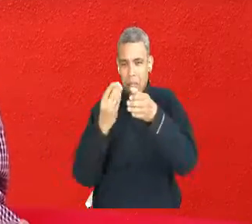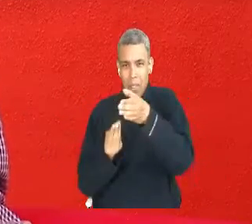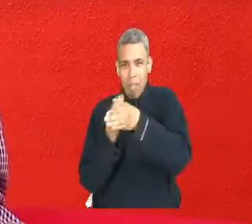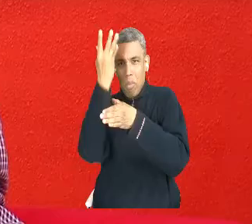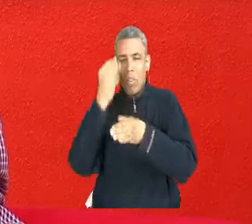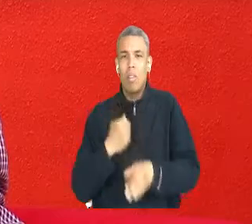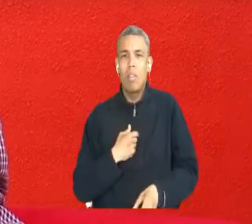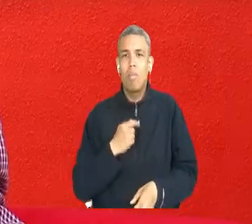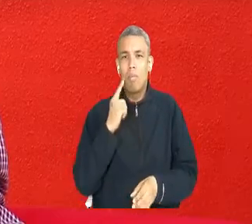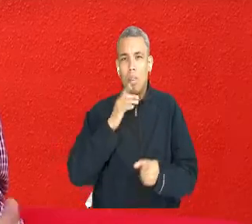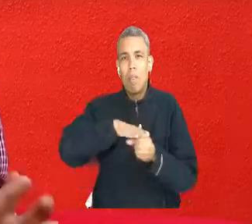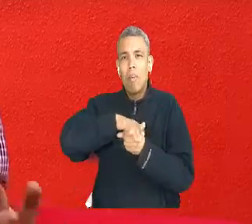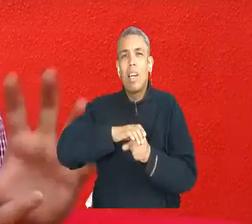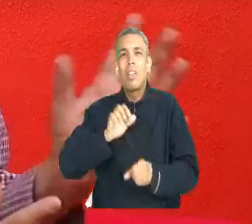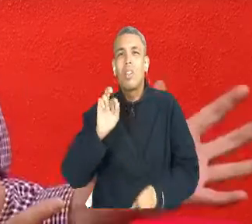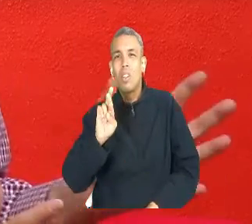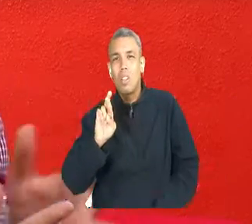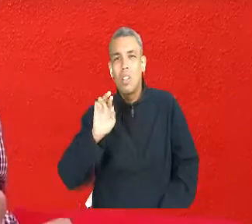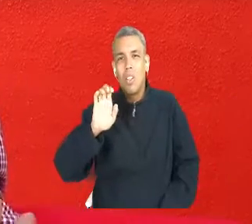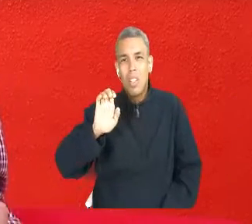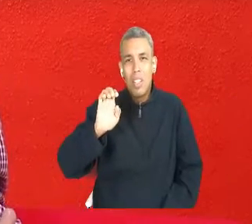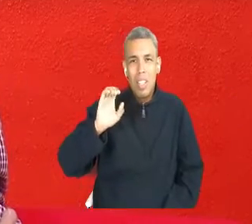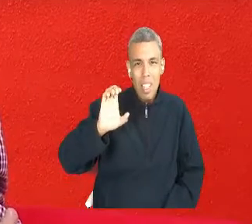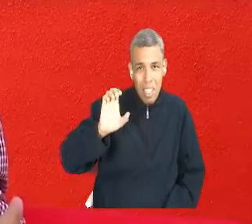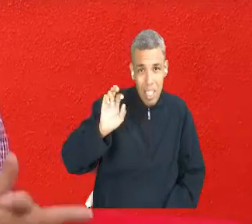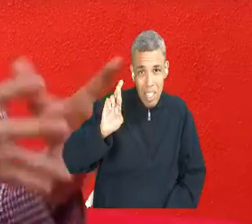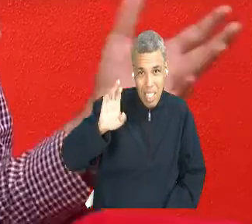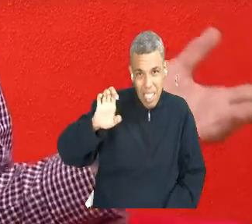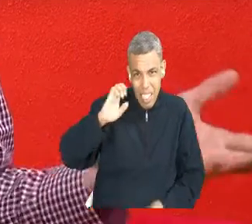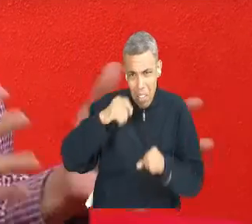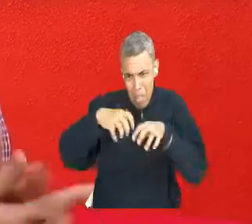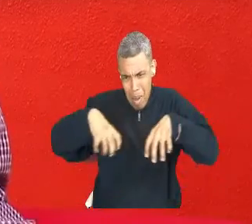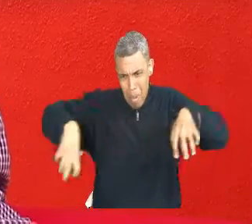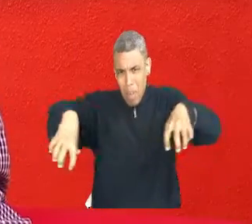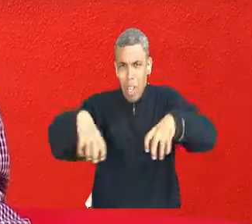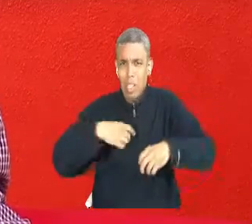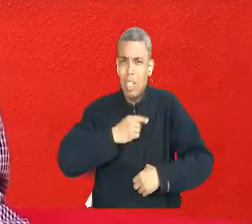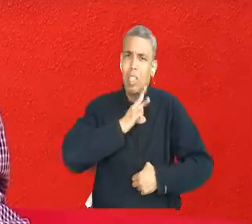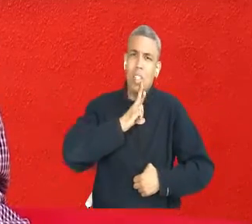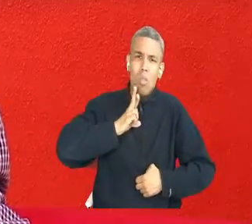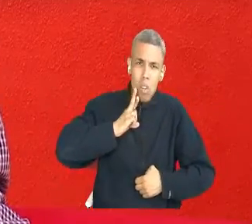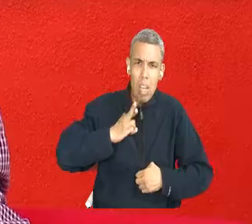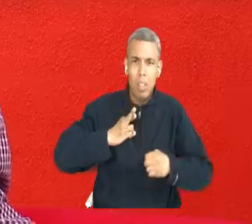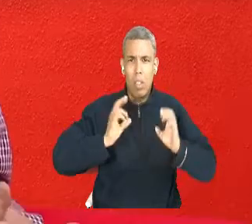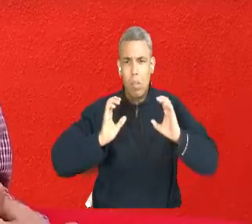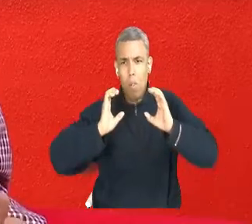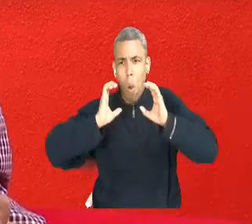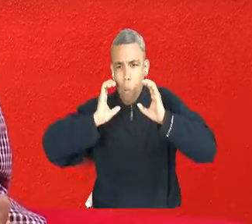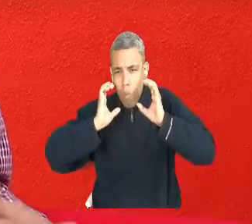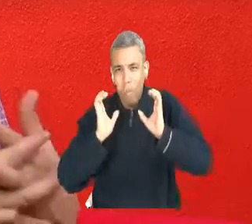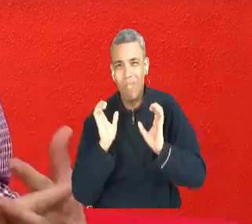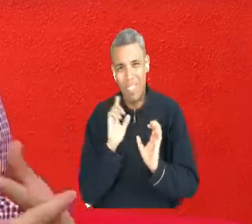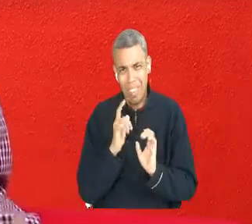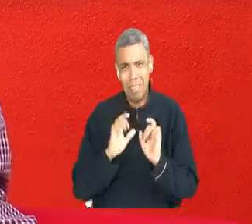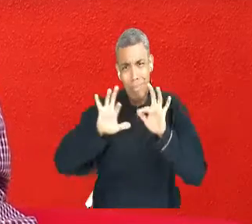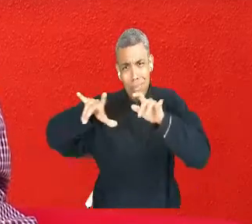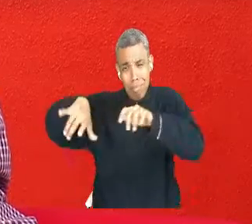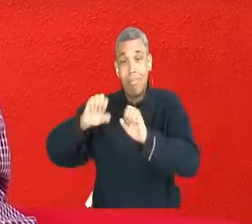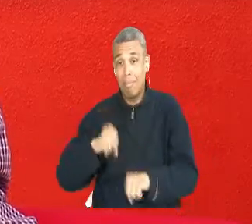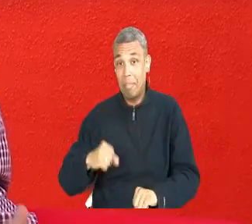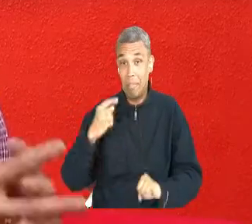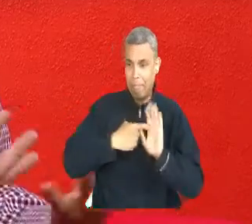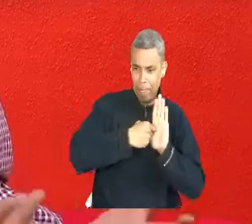que hay por el sector del recreo y vamos a terminar el paseo de la cultura que es una vía también de mostrar importante y que en barrancabermeja